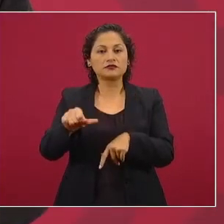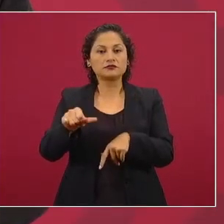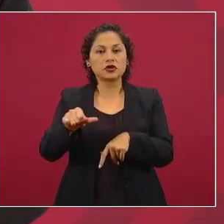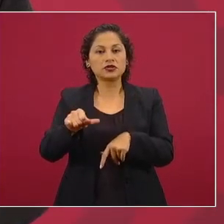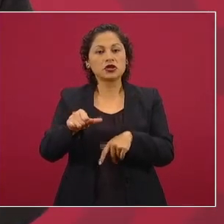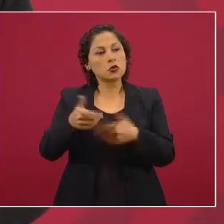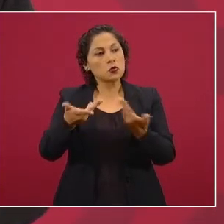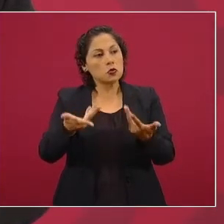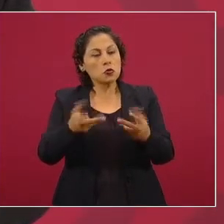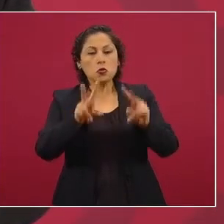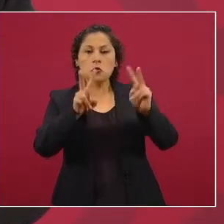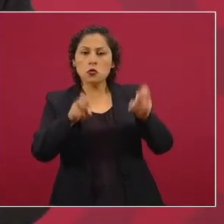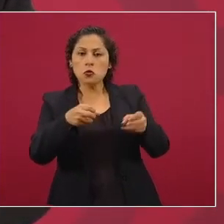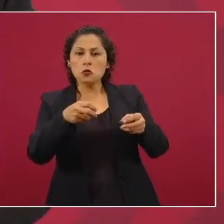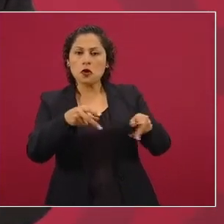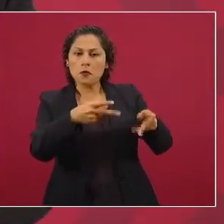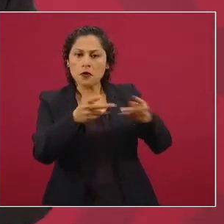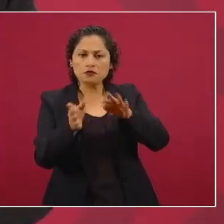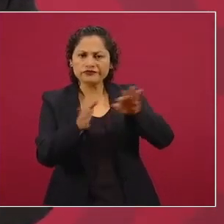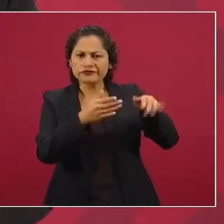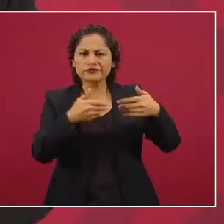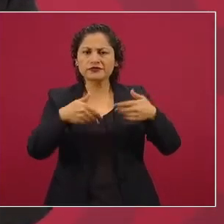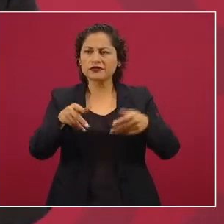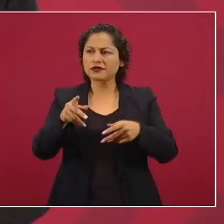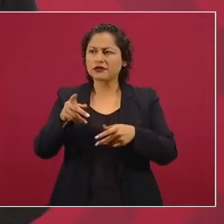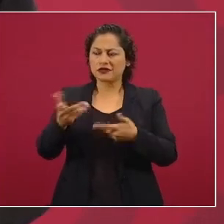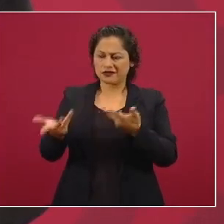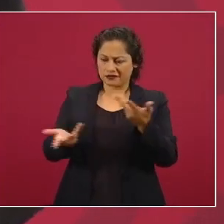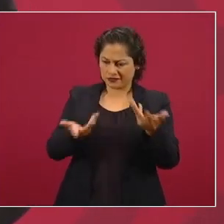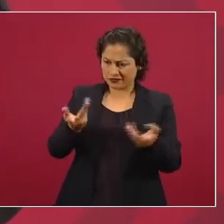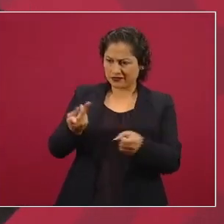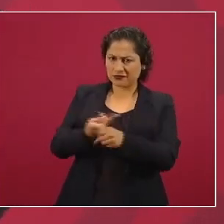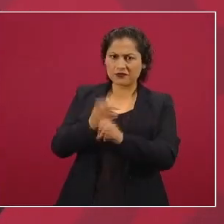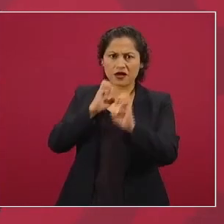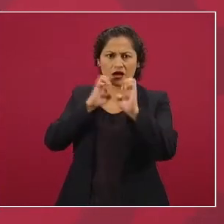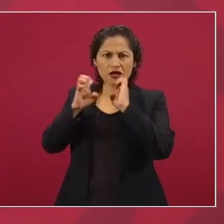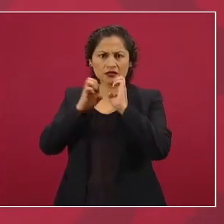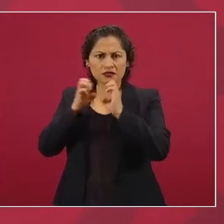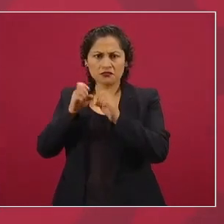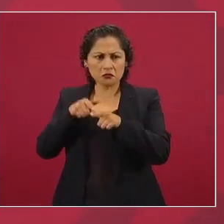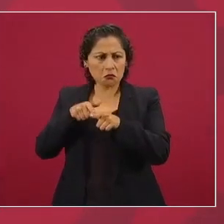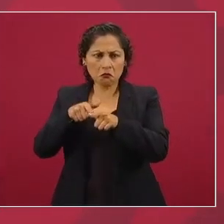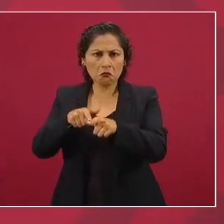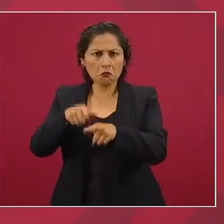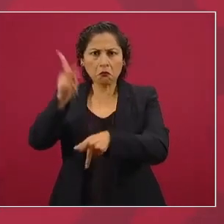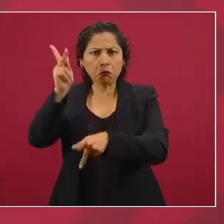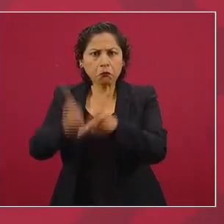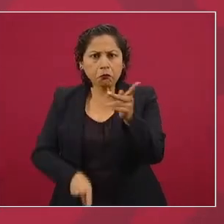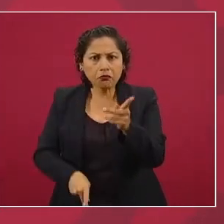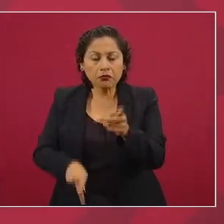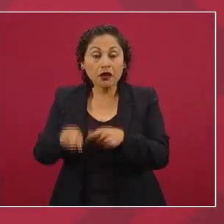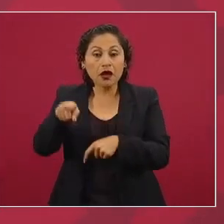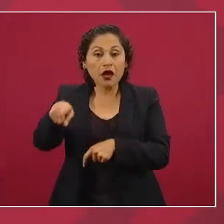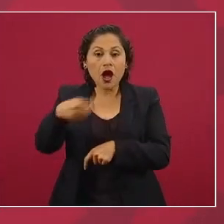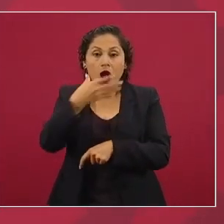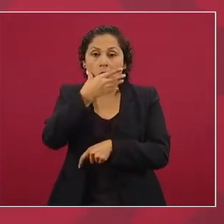publicidad, y ya no regresamos. Y el pobre conductor estaba que temblaba